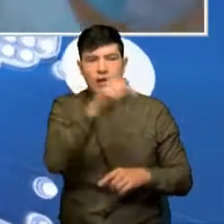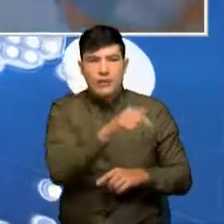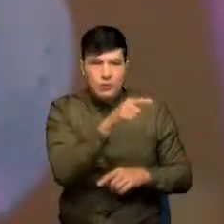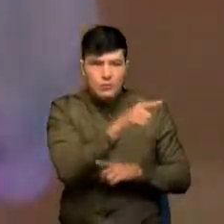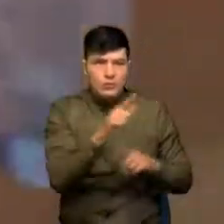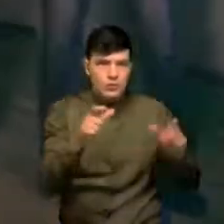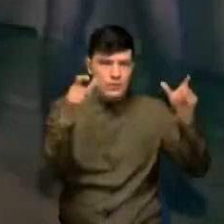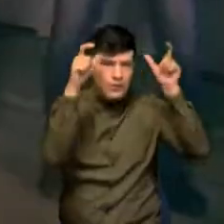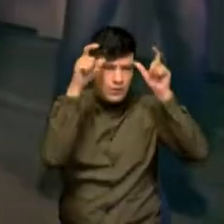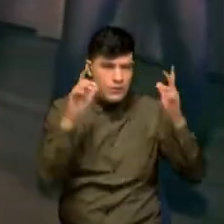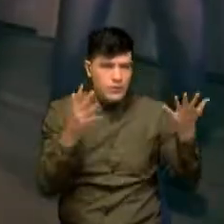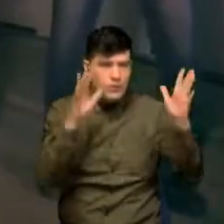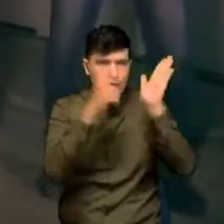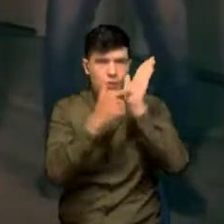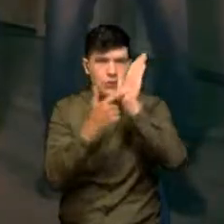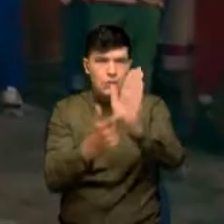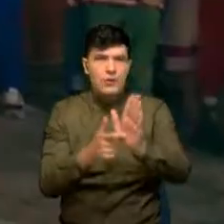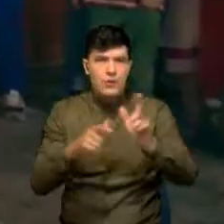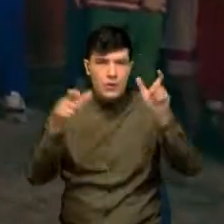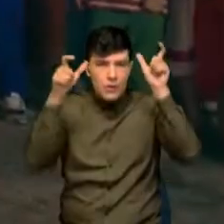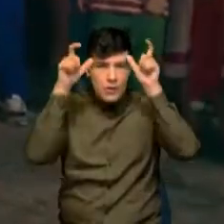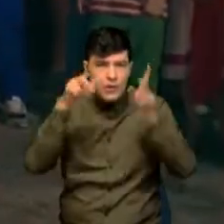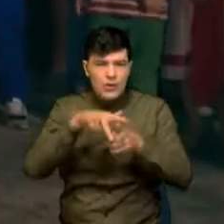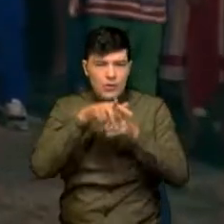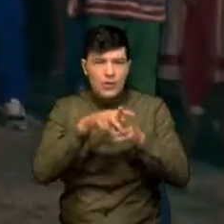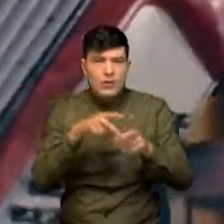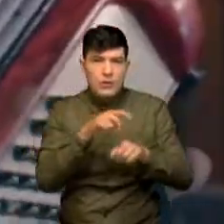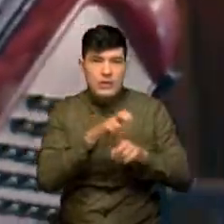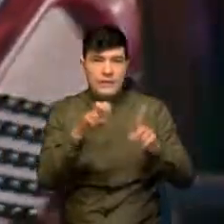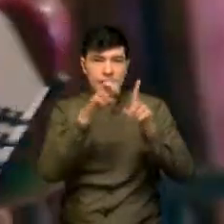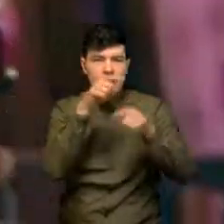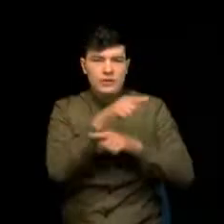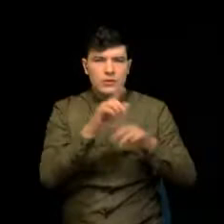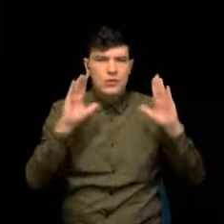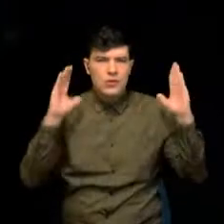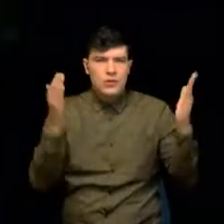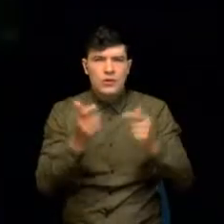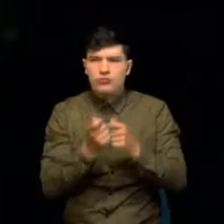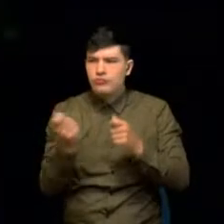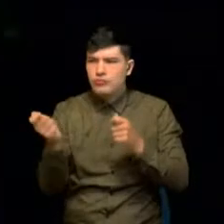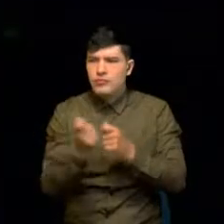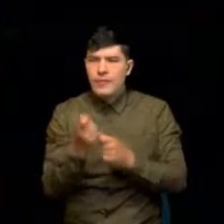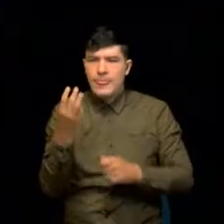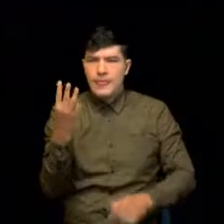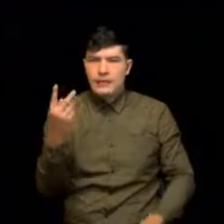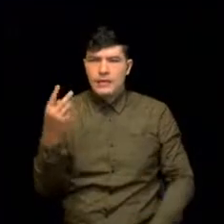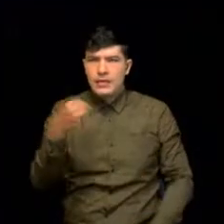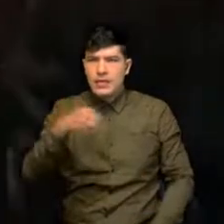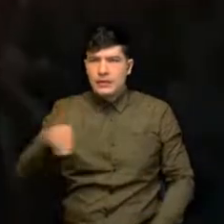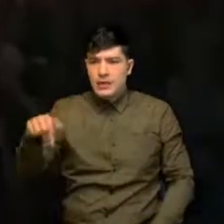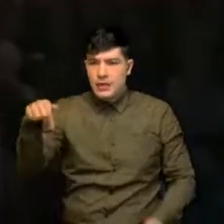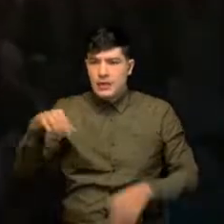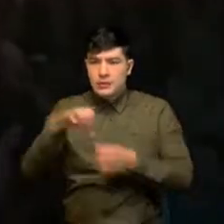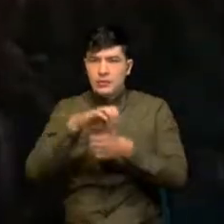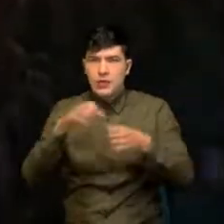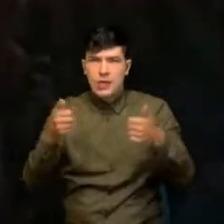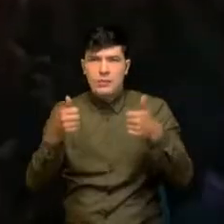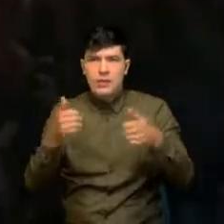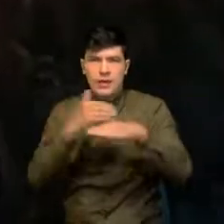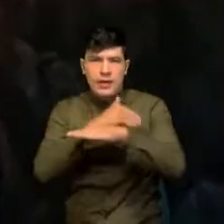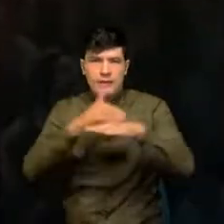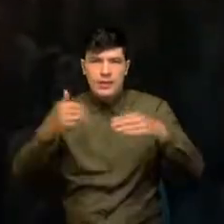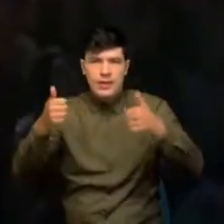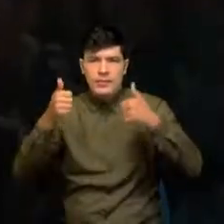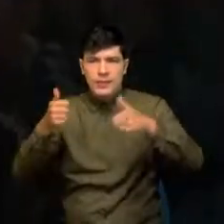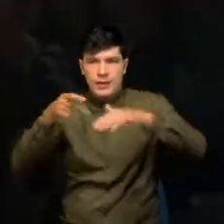de ganado equino y bovino va a estar en el Coliseo de Ferias, a escasos 3 kilómetros de la ciudad, con una muy buena vía, buenos